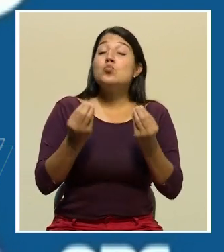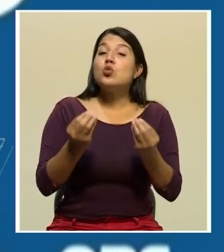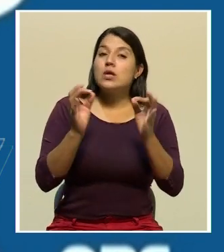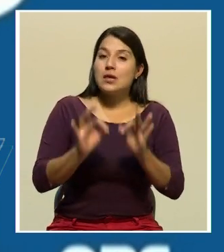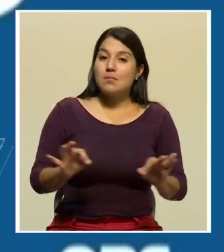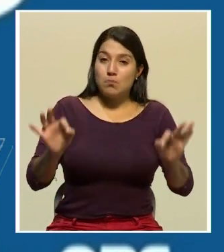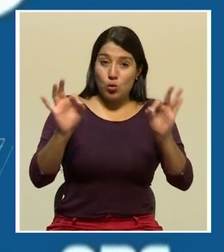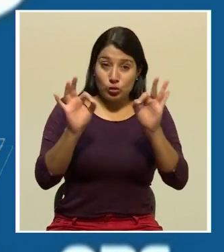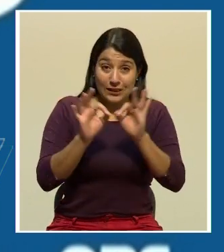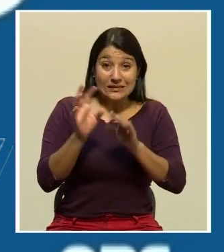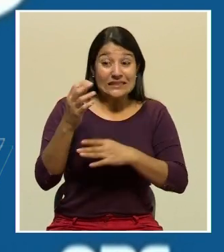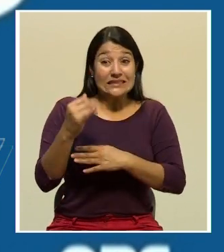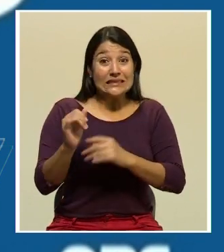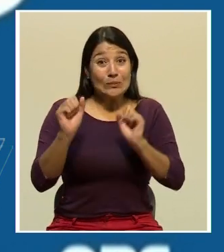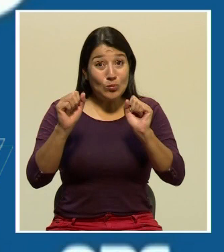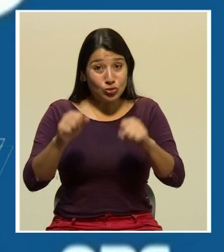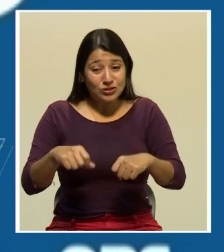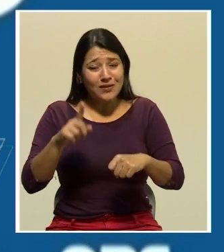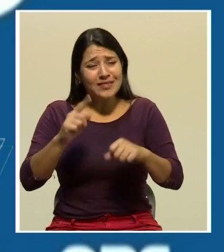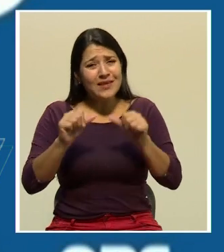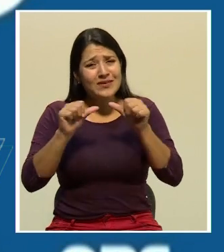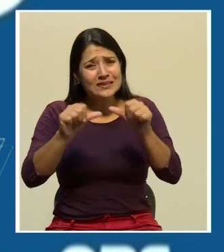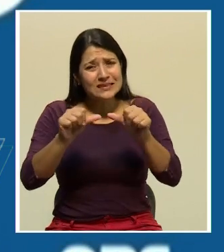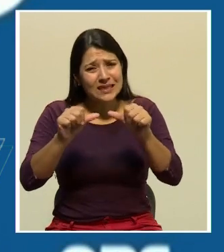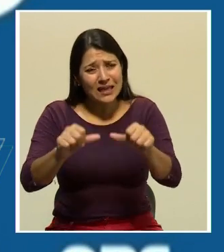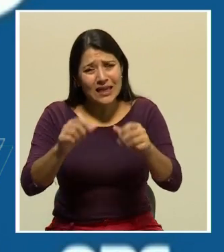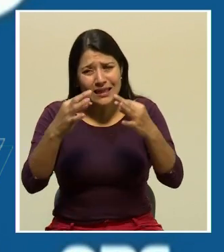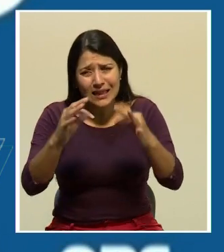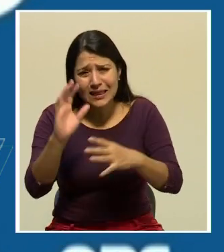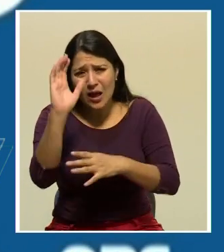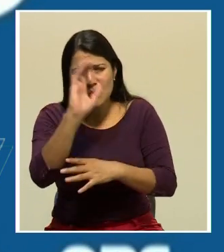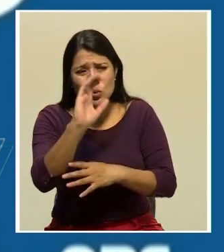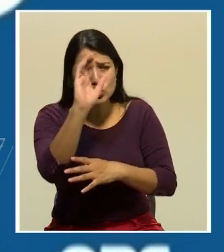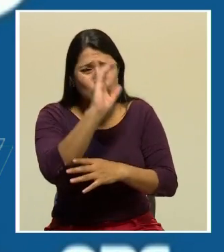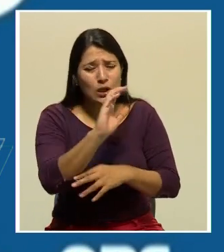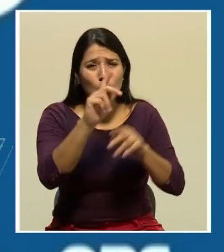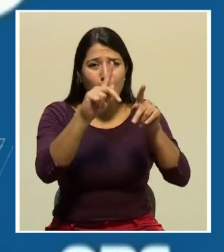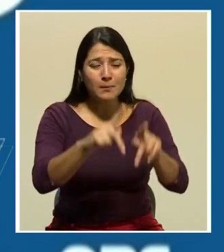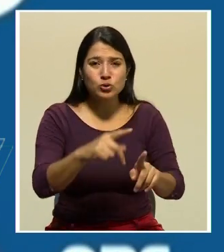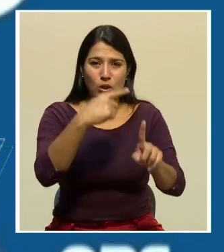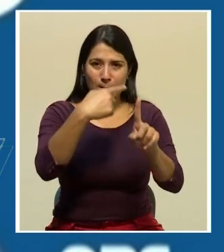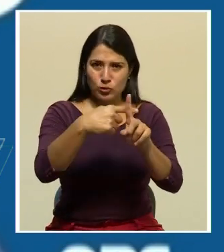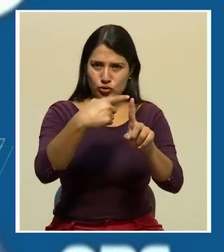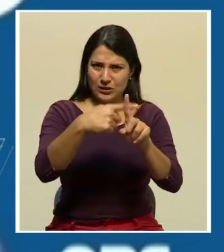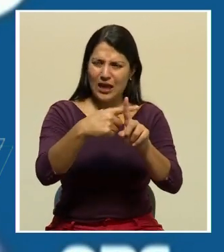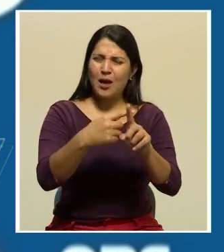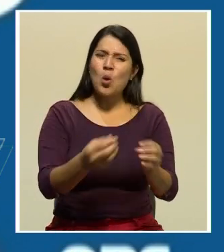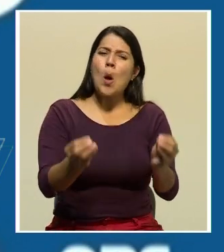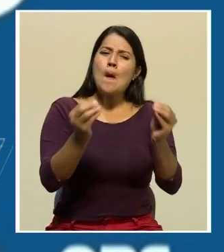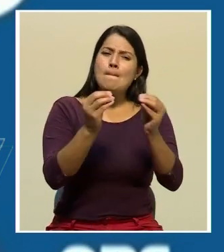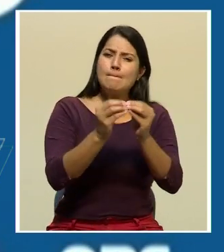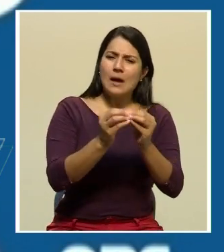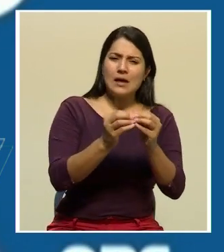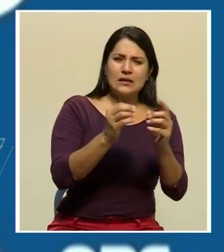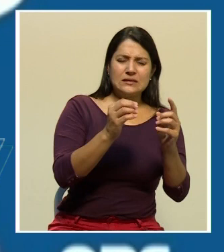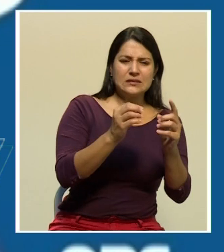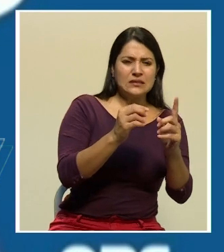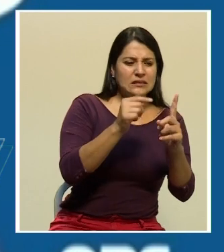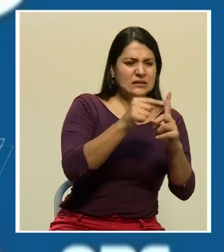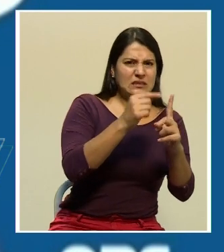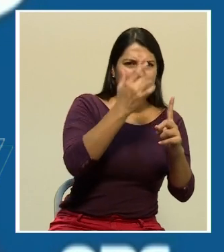posible hay que continuar con el rastreo de contactos, centrando la atención sobre todo en contactos familiares, el